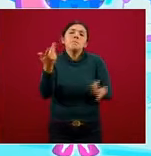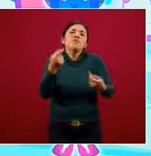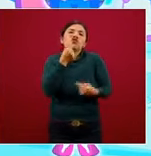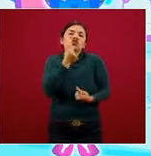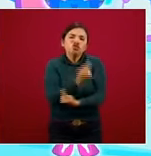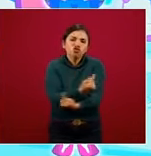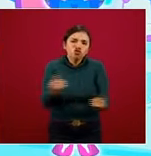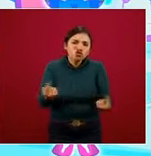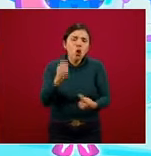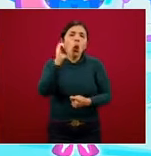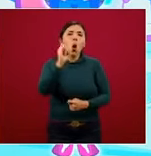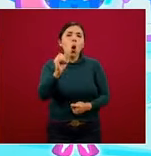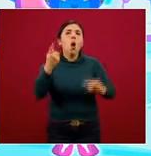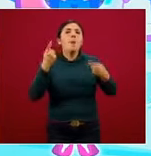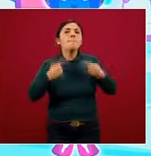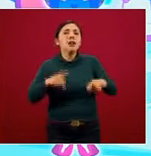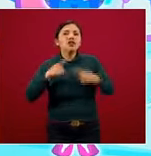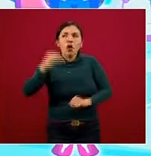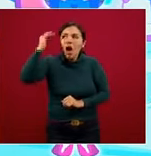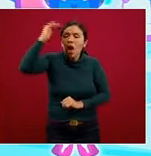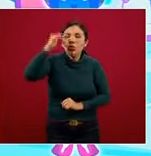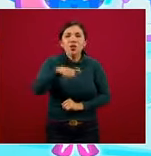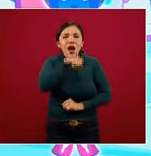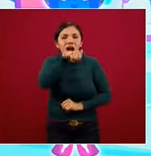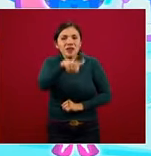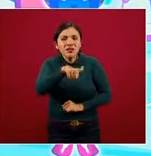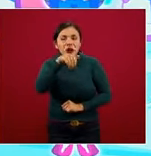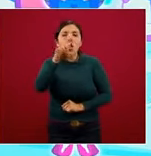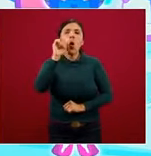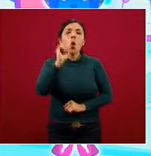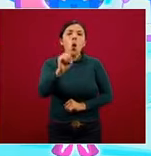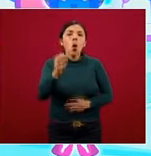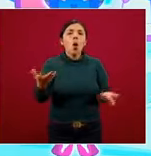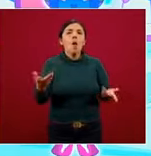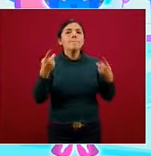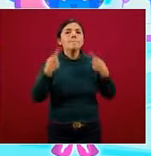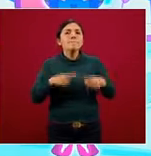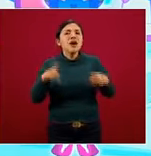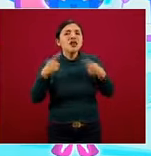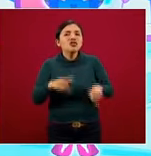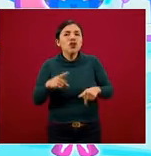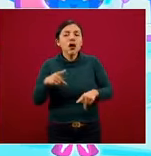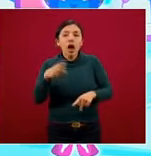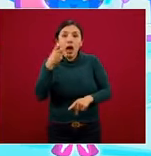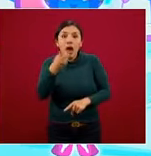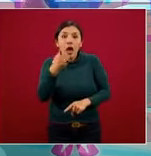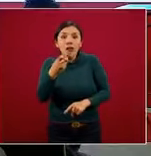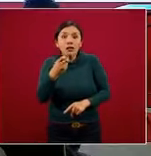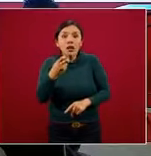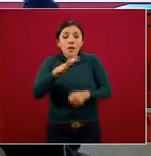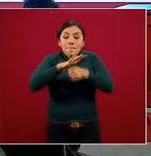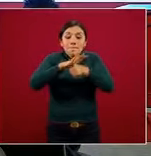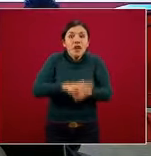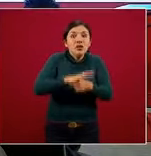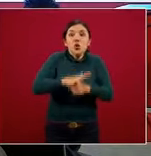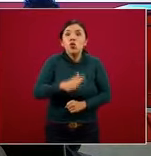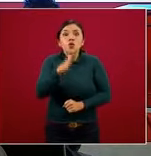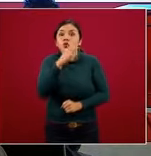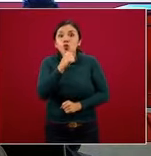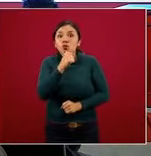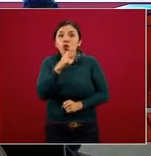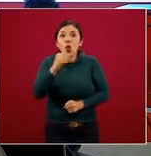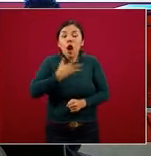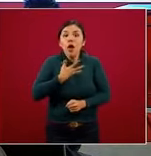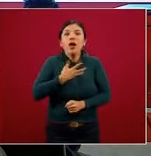edad, personas adultas mayores o alguien que en esa pérdida de la presión haya ya perdido